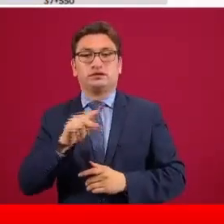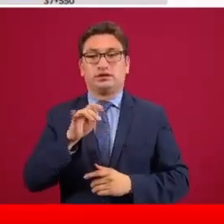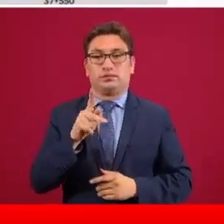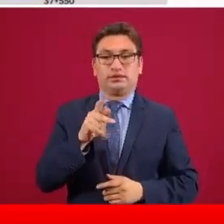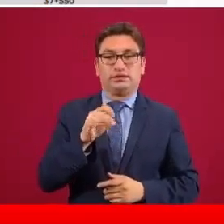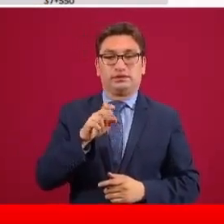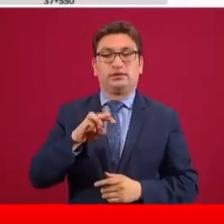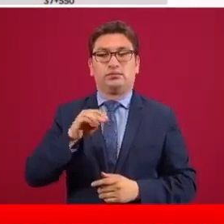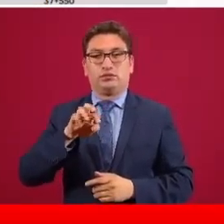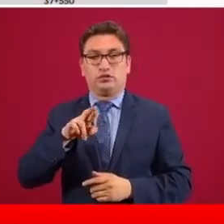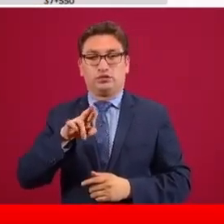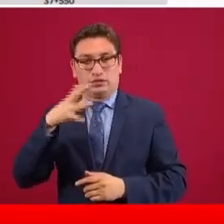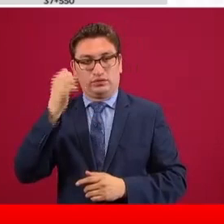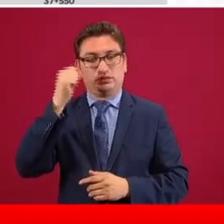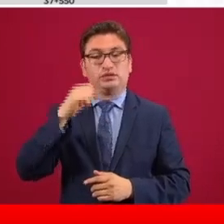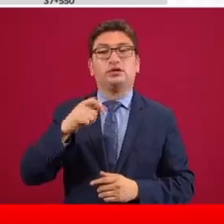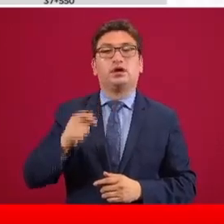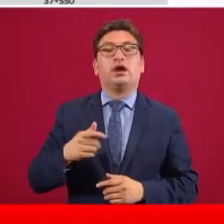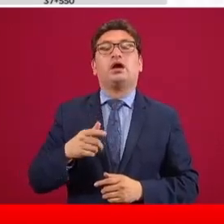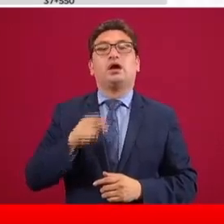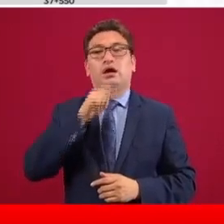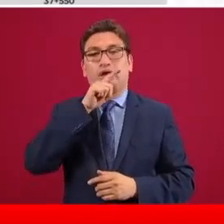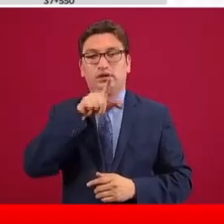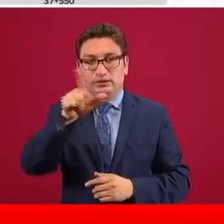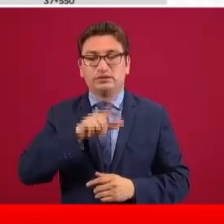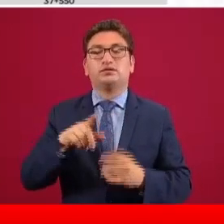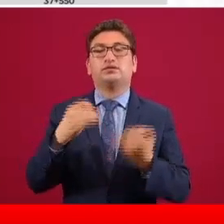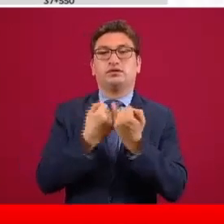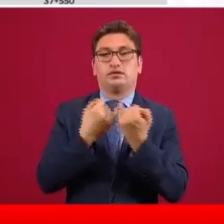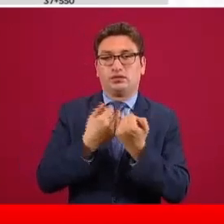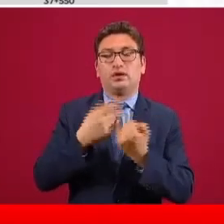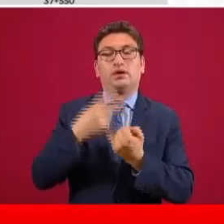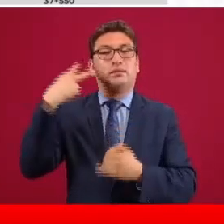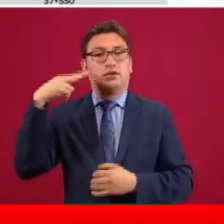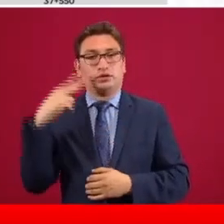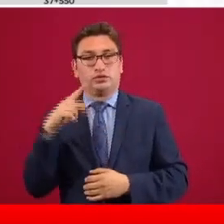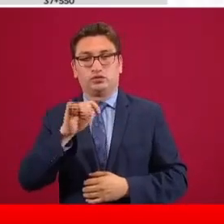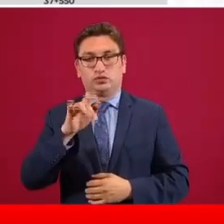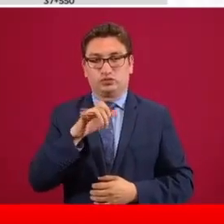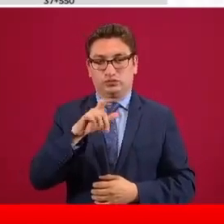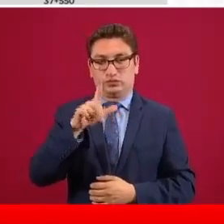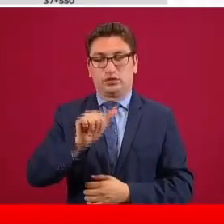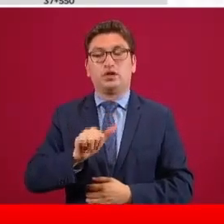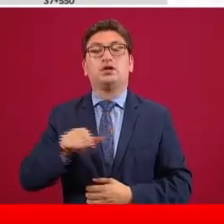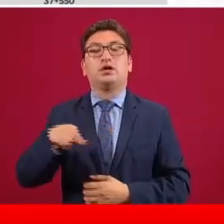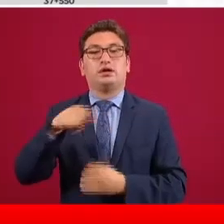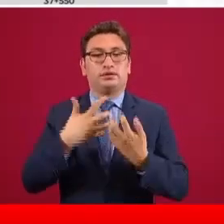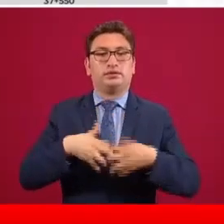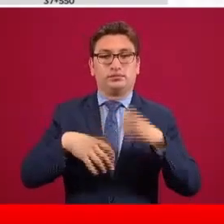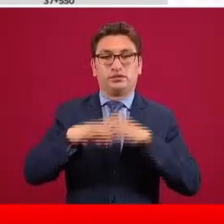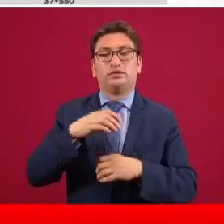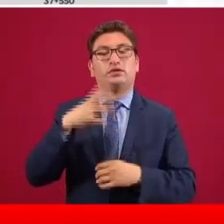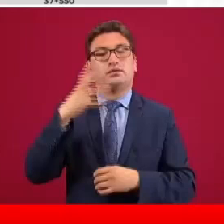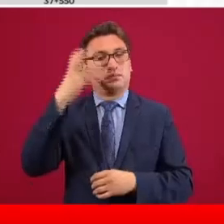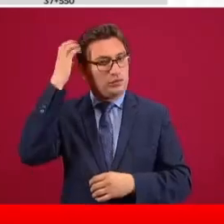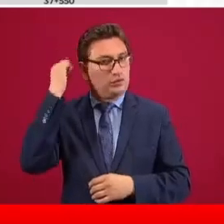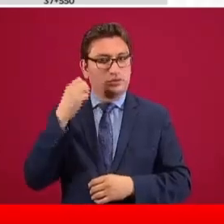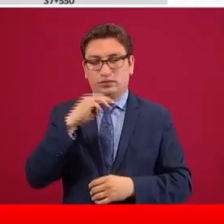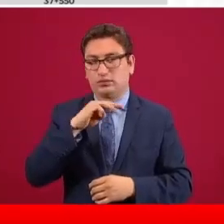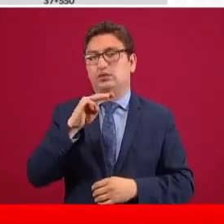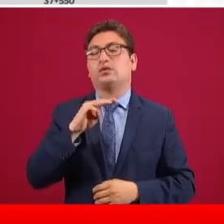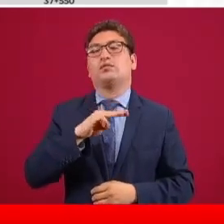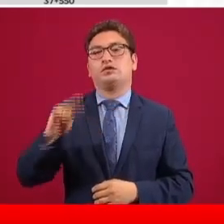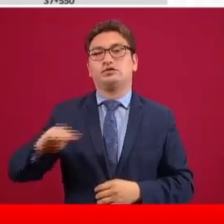Morelos, Jalisco, Gasolinera de los Tuxtlas en Santiago Tuxtla, Veracruz y Empresa Sanguiano en Morelos,